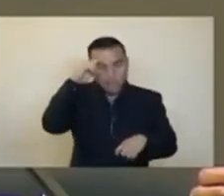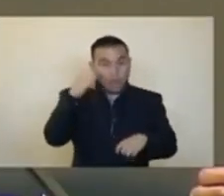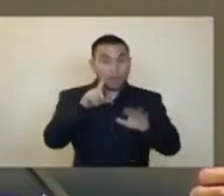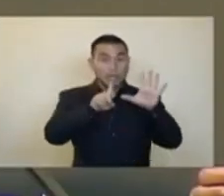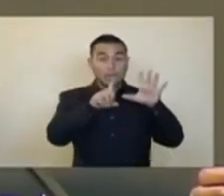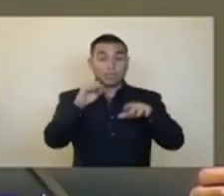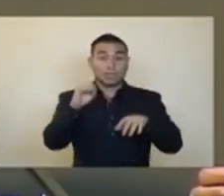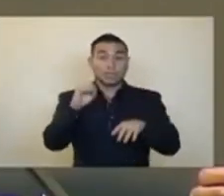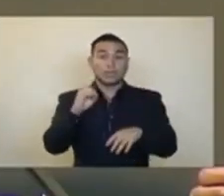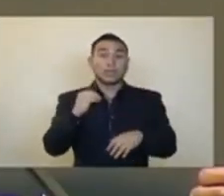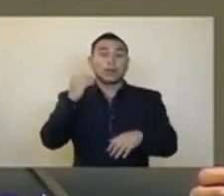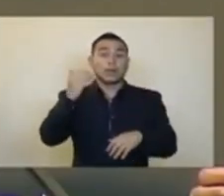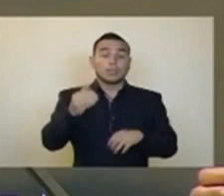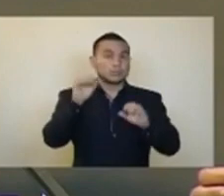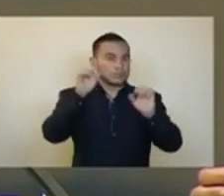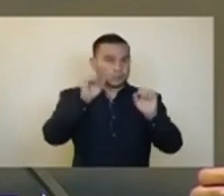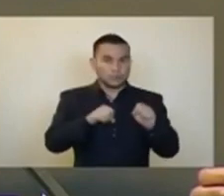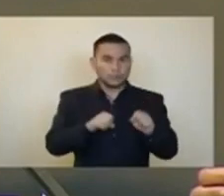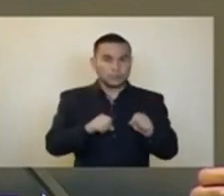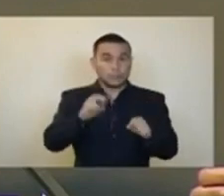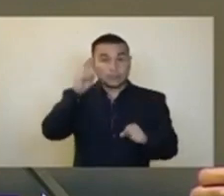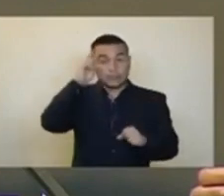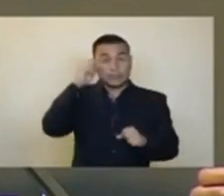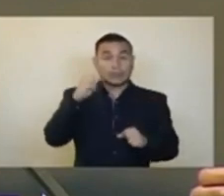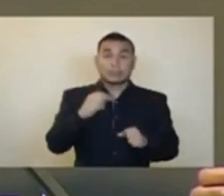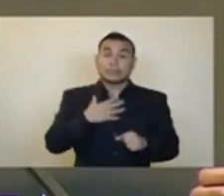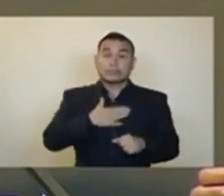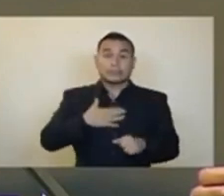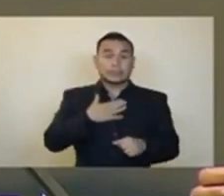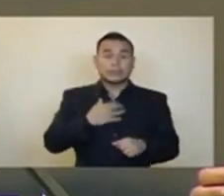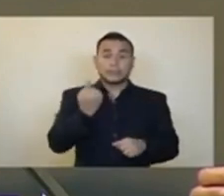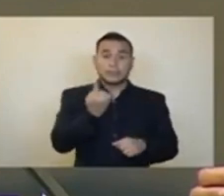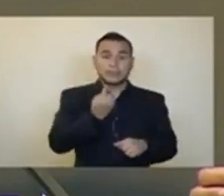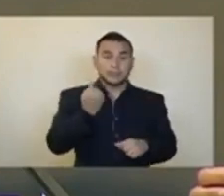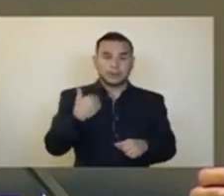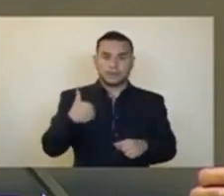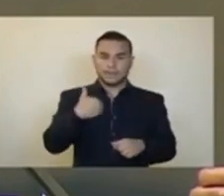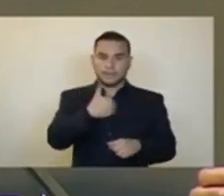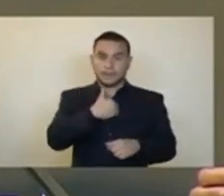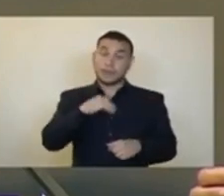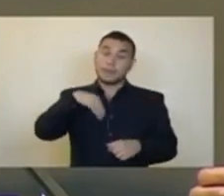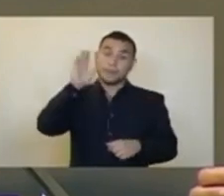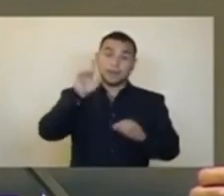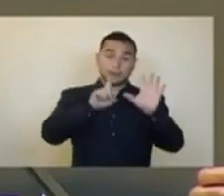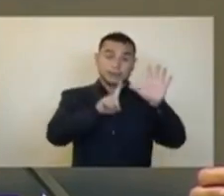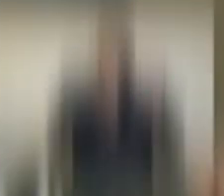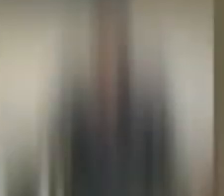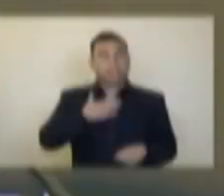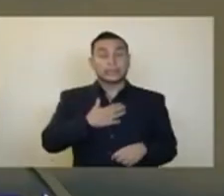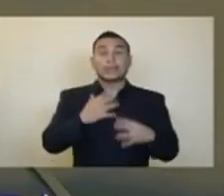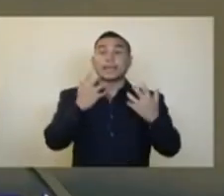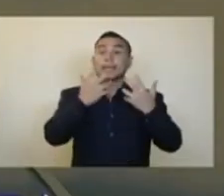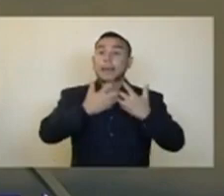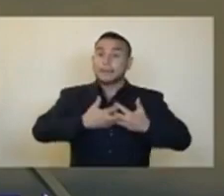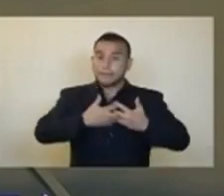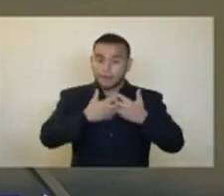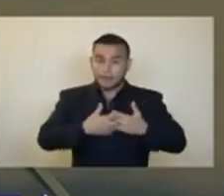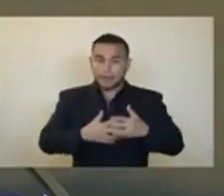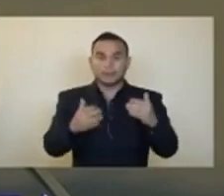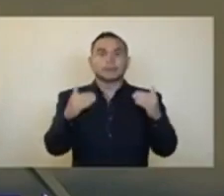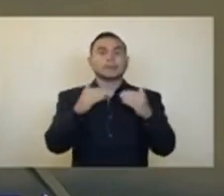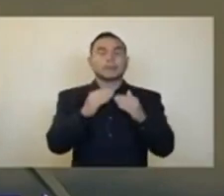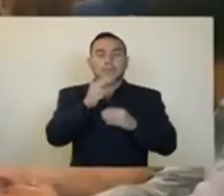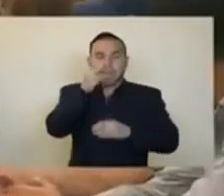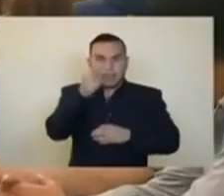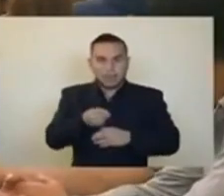mayores de 60 años por supuesto eso no aplica para titulares ni para ministros ni para ver ser ministros y lo mismo aplica para mujeres